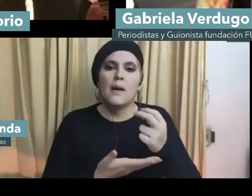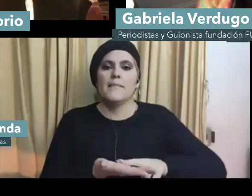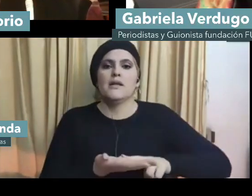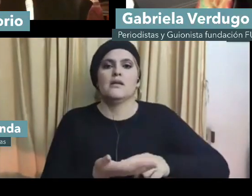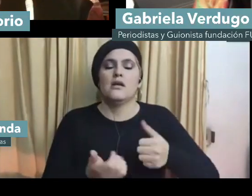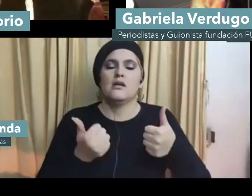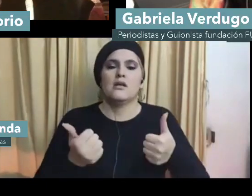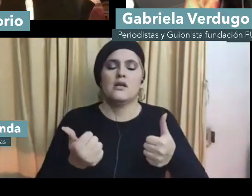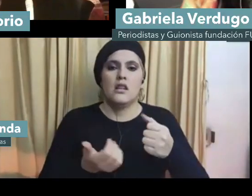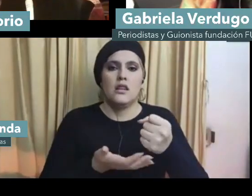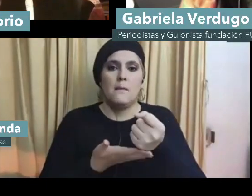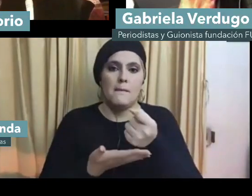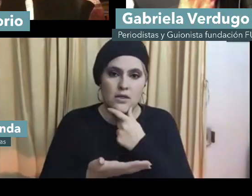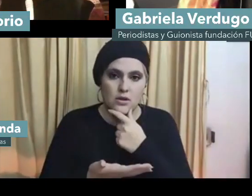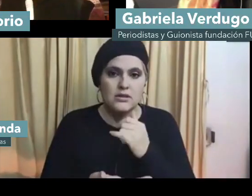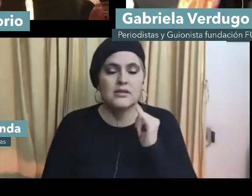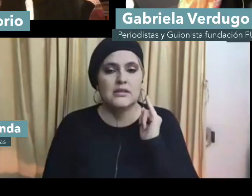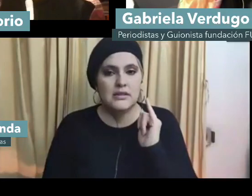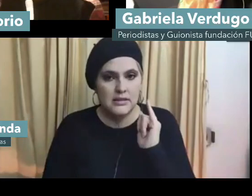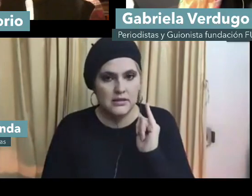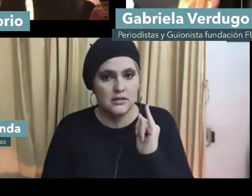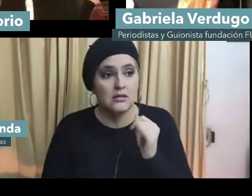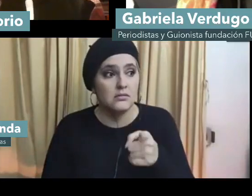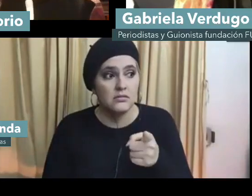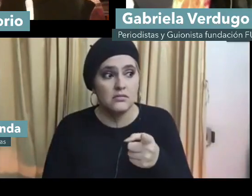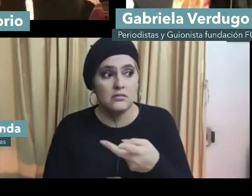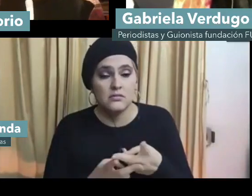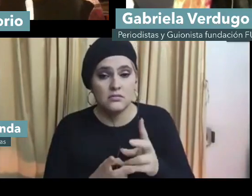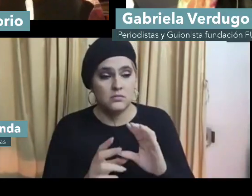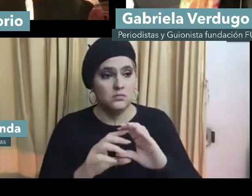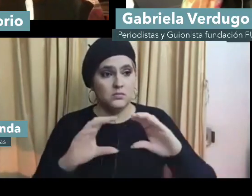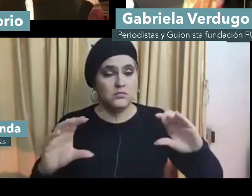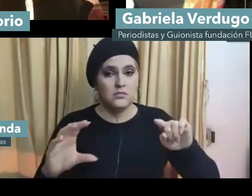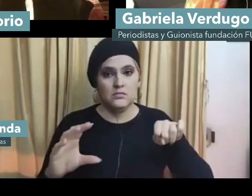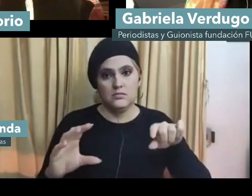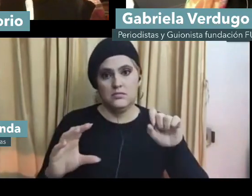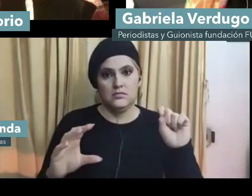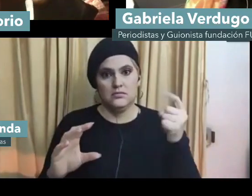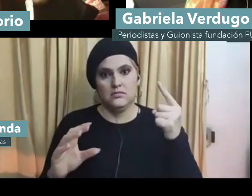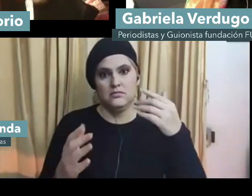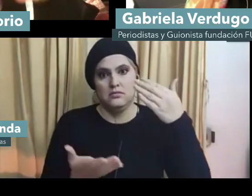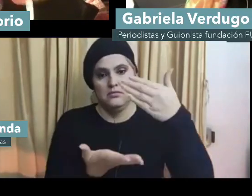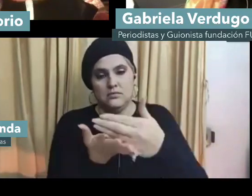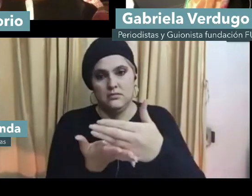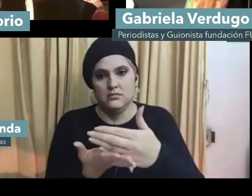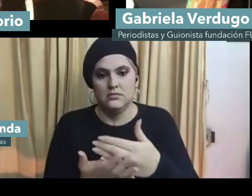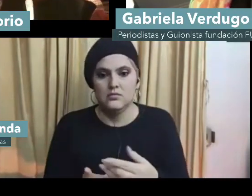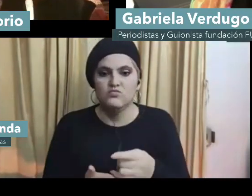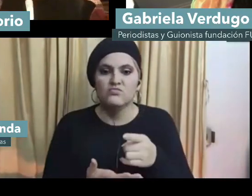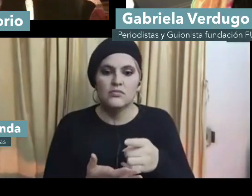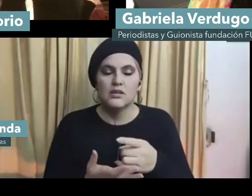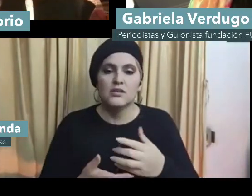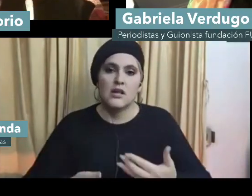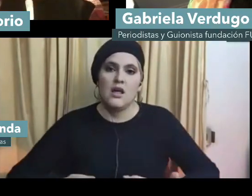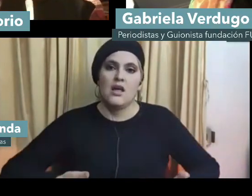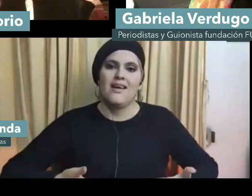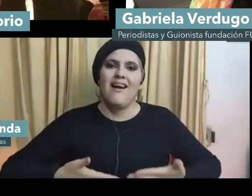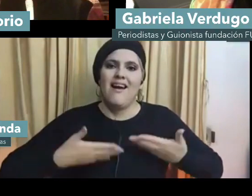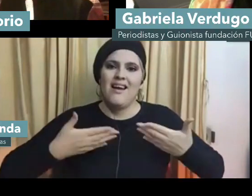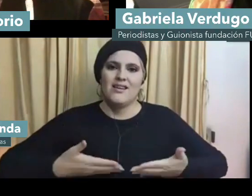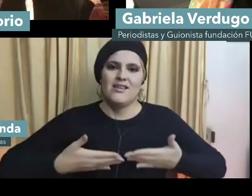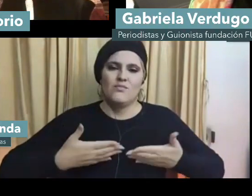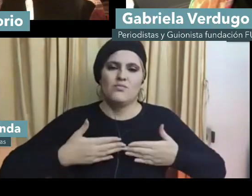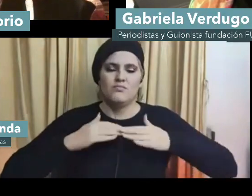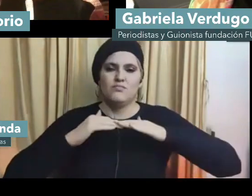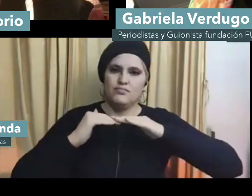medicamento y lo tenemos disponible de primera línea. Por lo tanto, es un estabilizador del ánimo también. Tiene mucha,